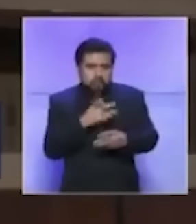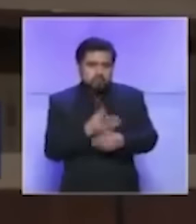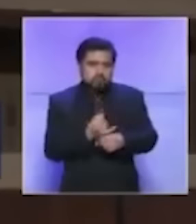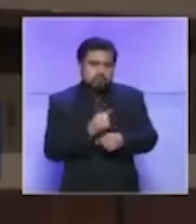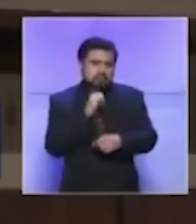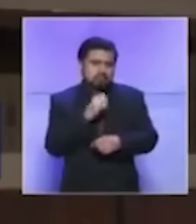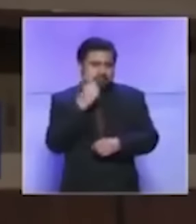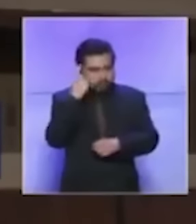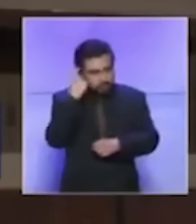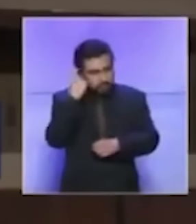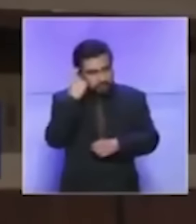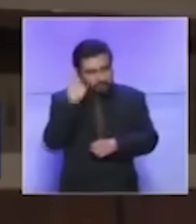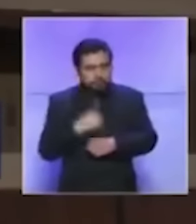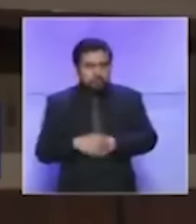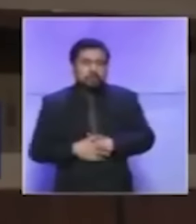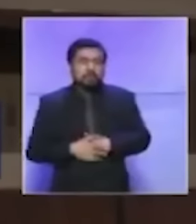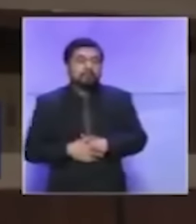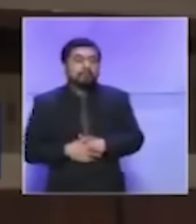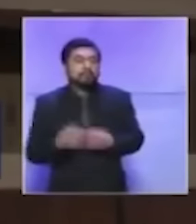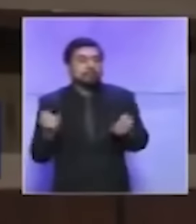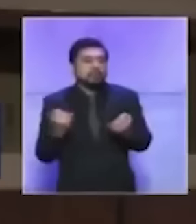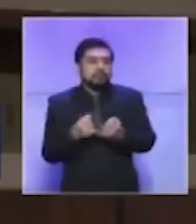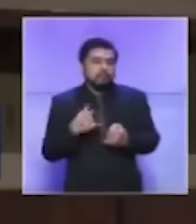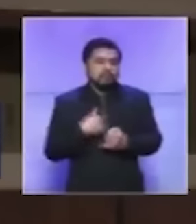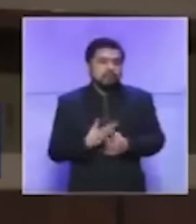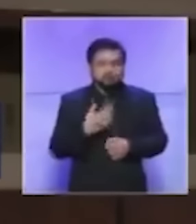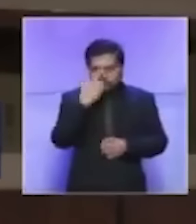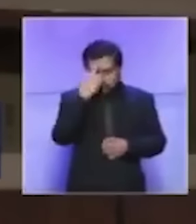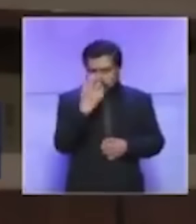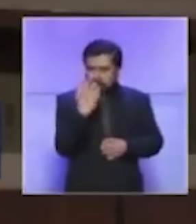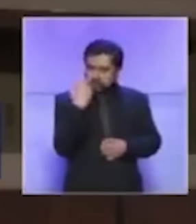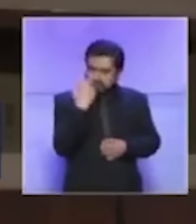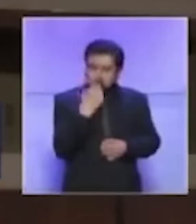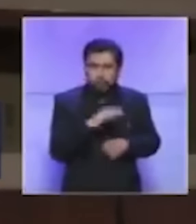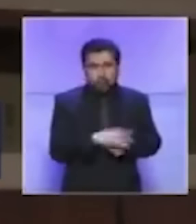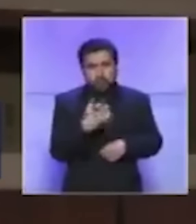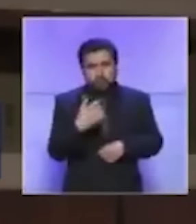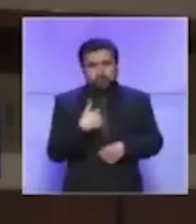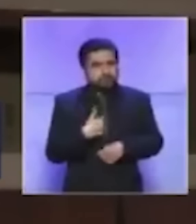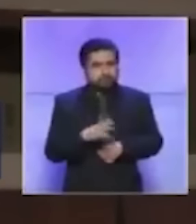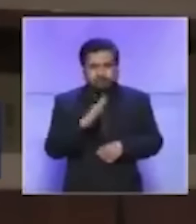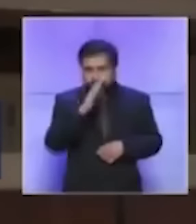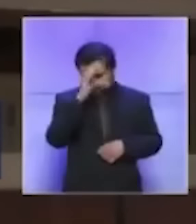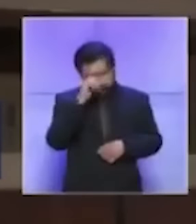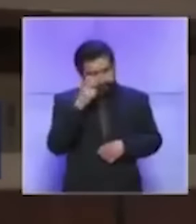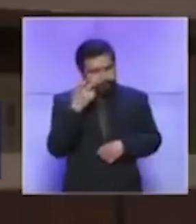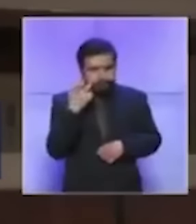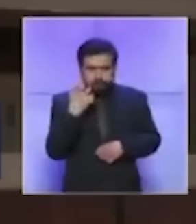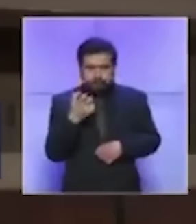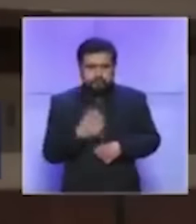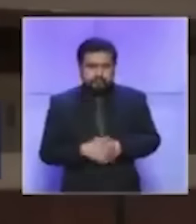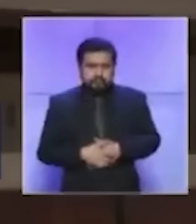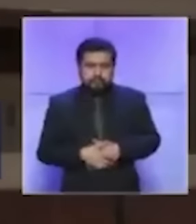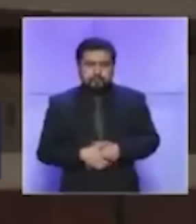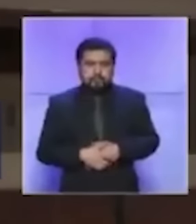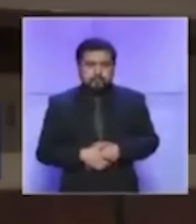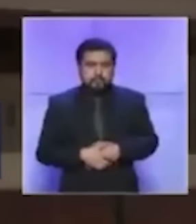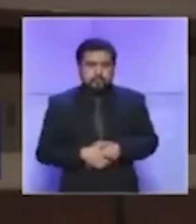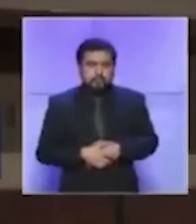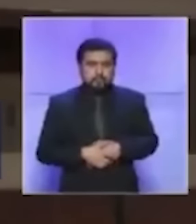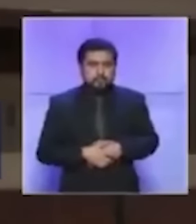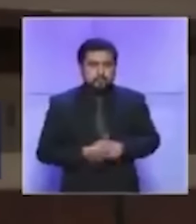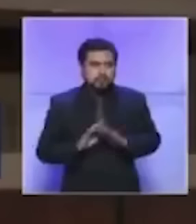investigadora. A continuación expongo las razones por las que no coincido con la argumentación